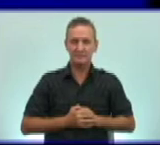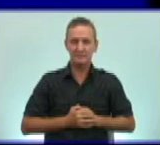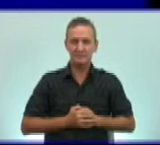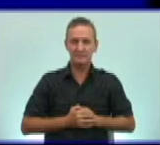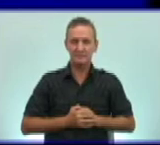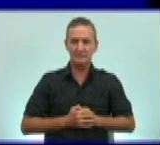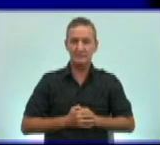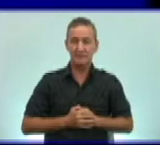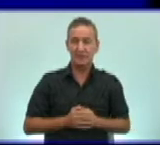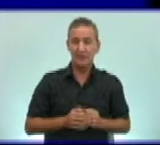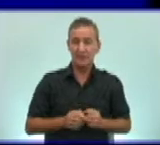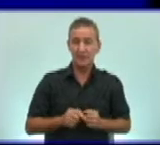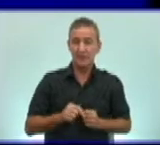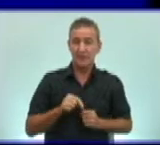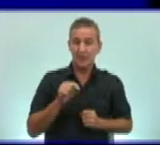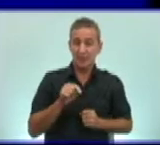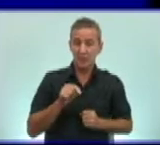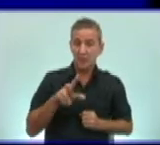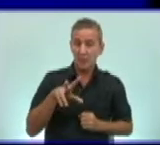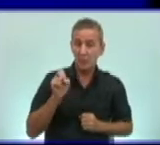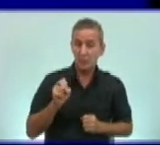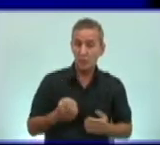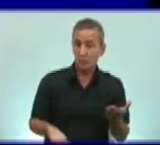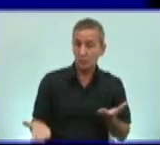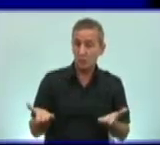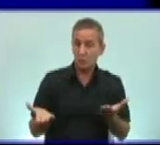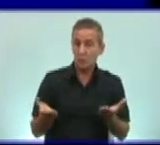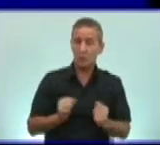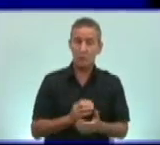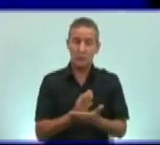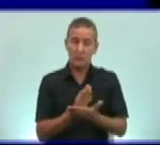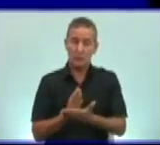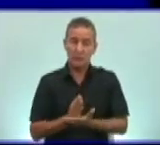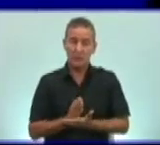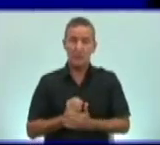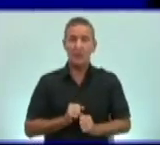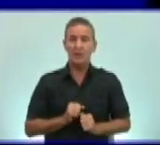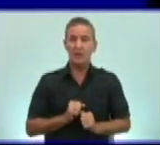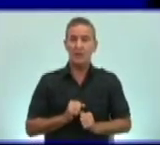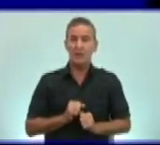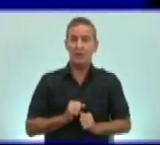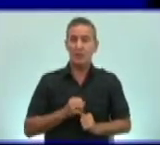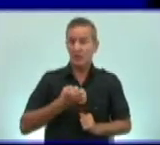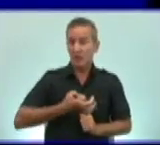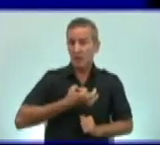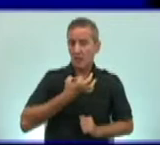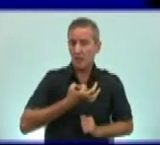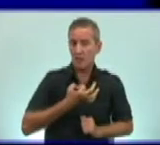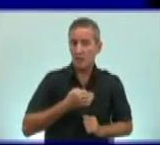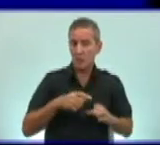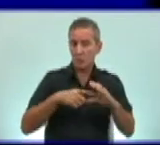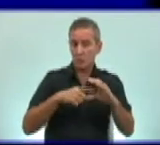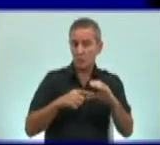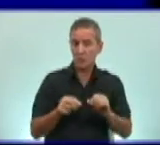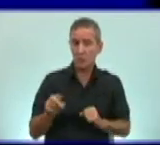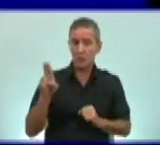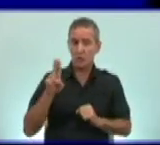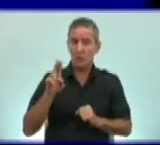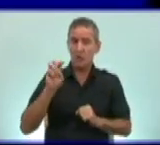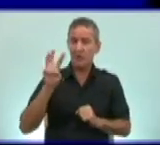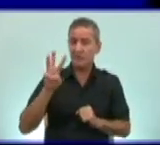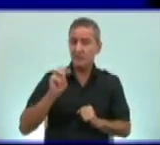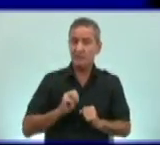Pues bien, en estos nuevos equilibrios que nosotros vamos a estudiar, que nos vamos a referir entonces a contenidos de la unidad 3, debíamos, le